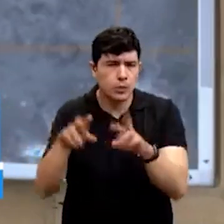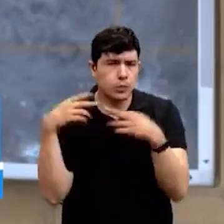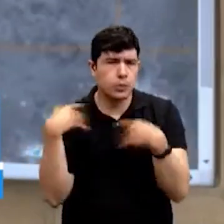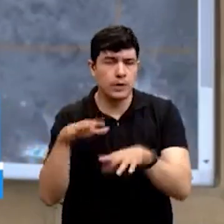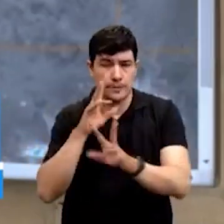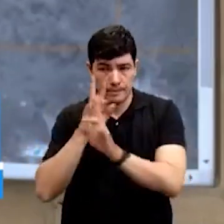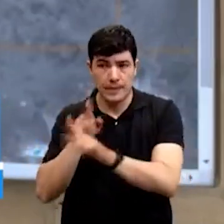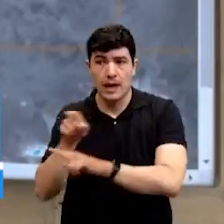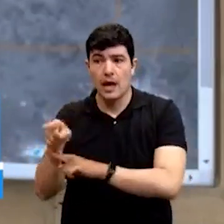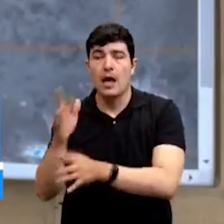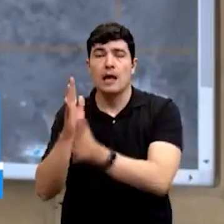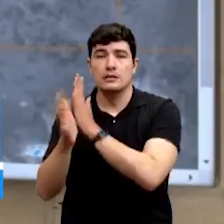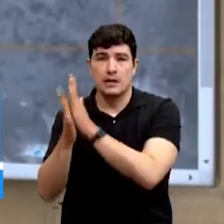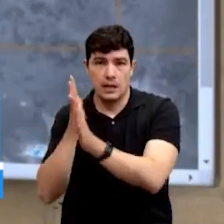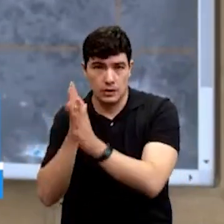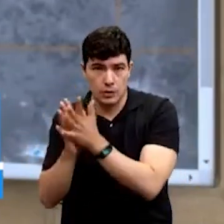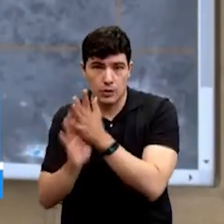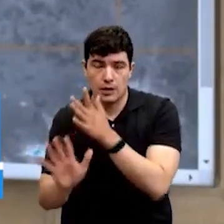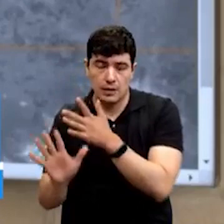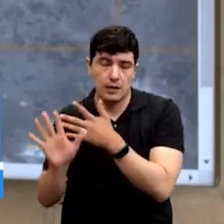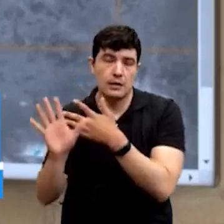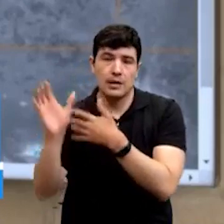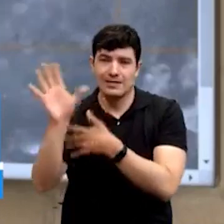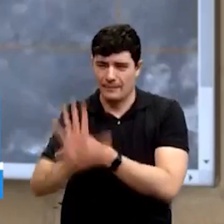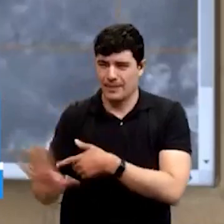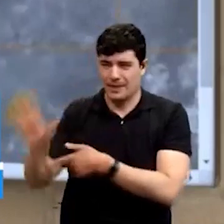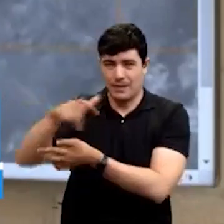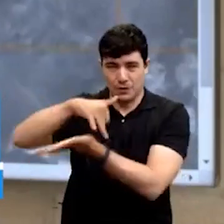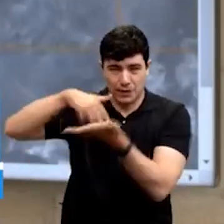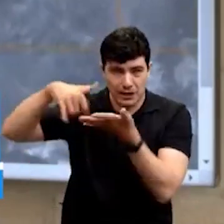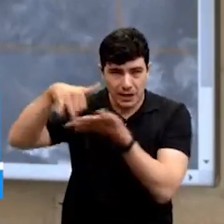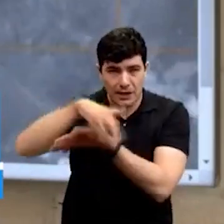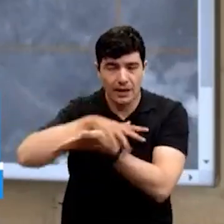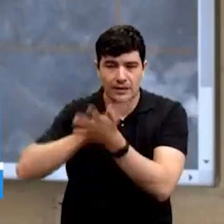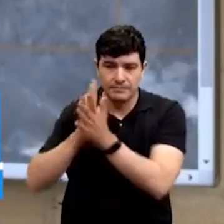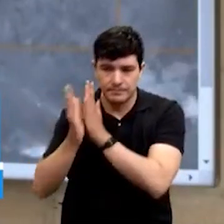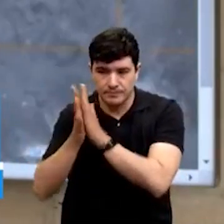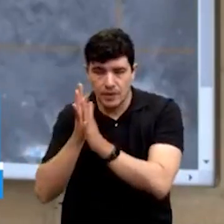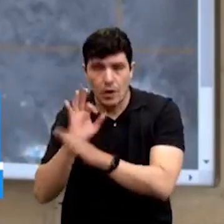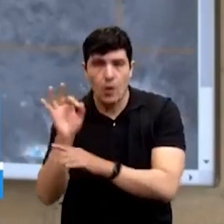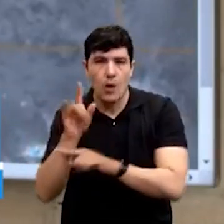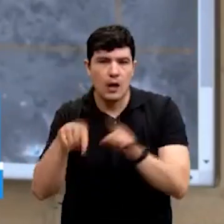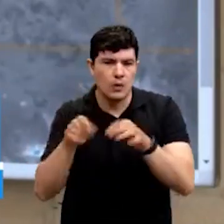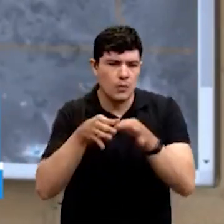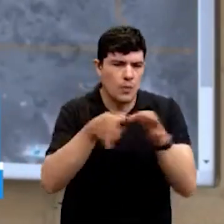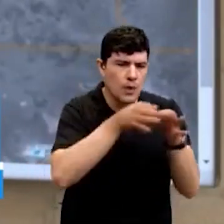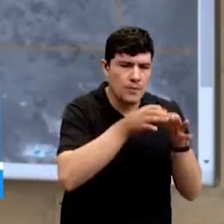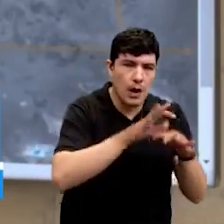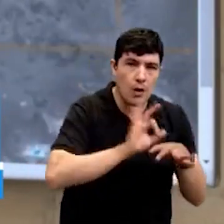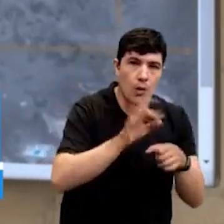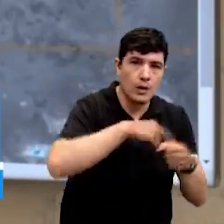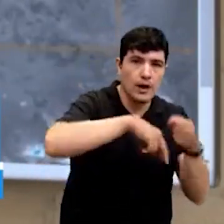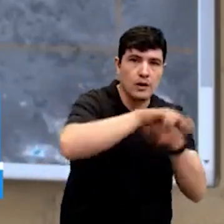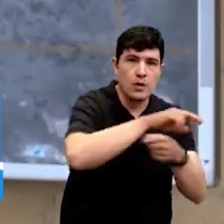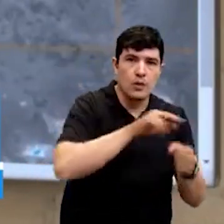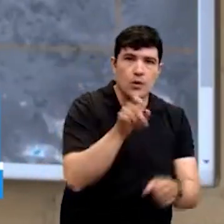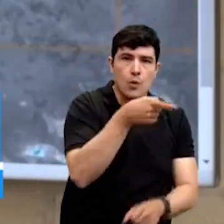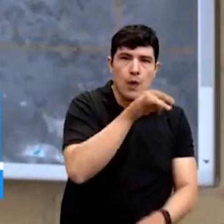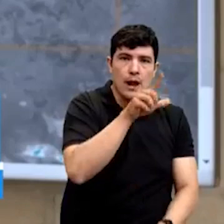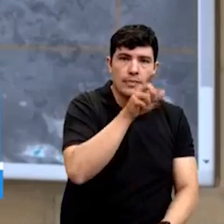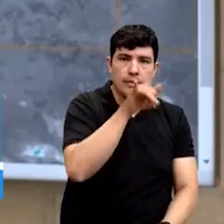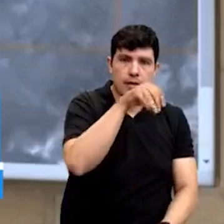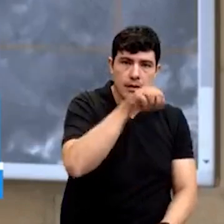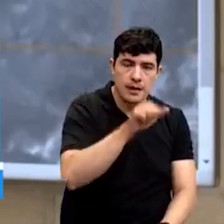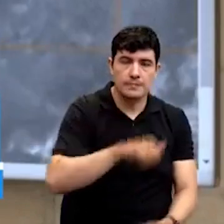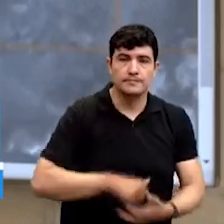algunos municipios o zonas de la provincia guanentina. A la fecha no tenemos reportes de afectaciones ni de vidas ni de seres por